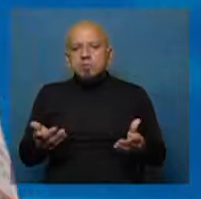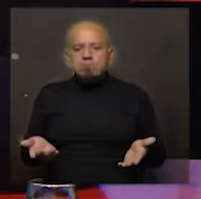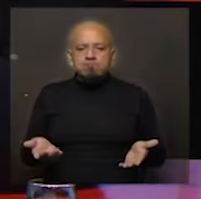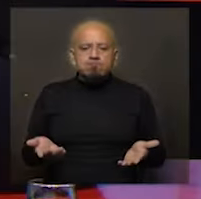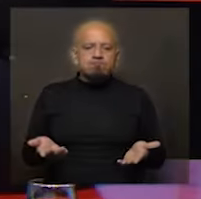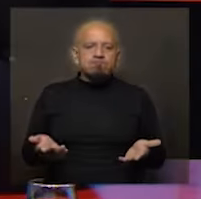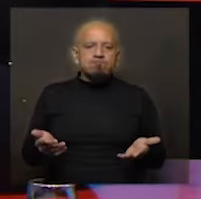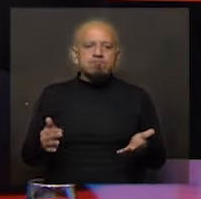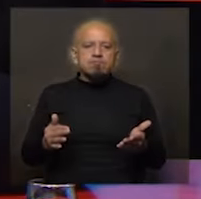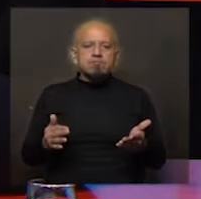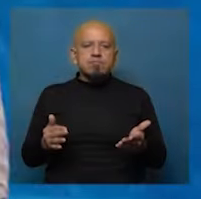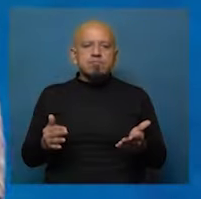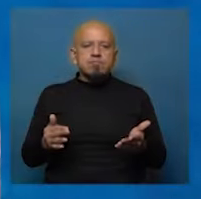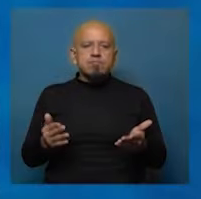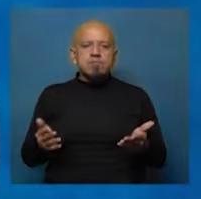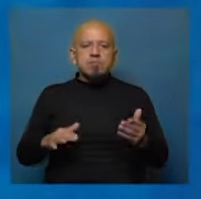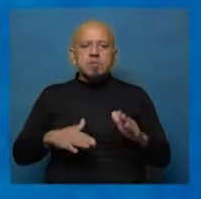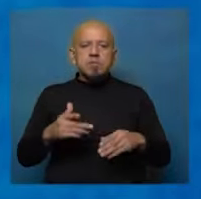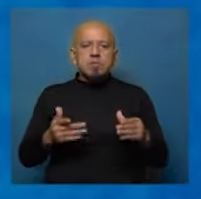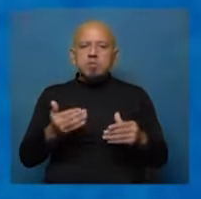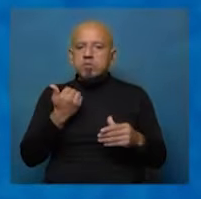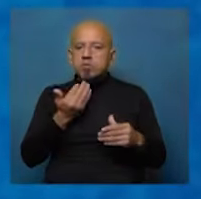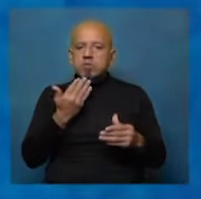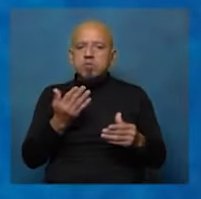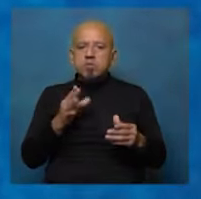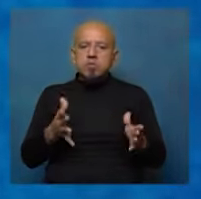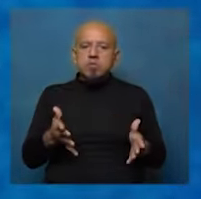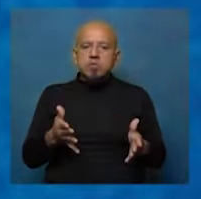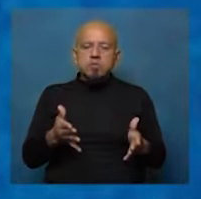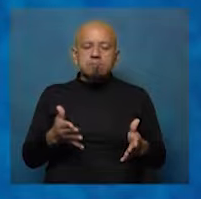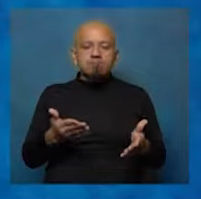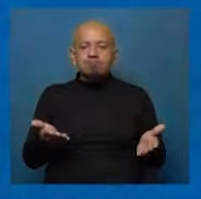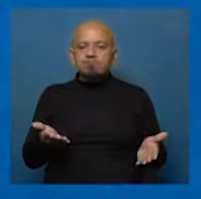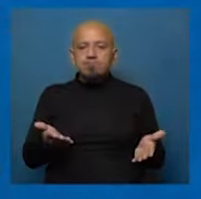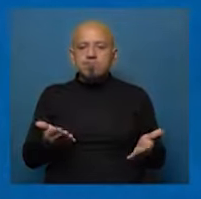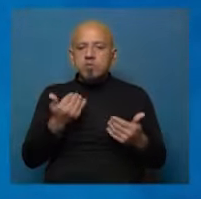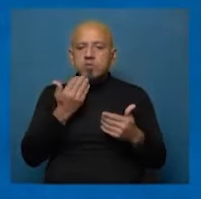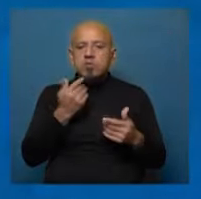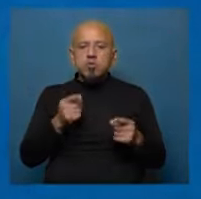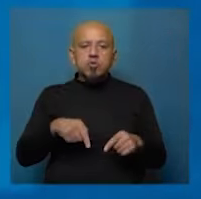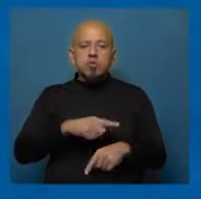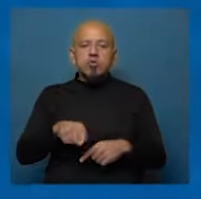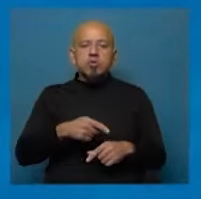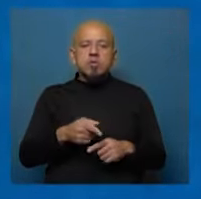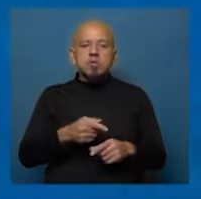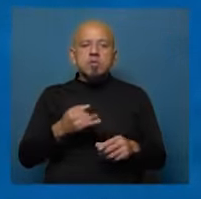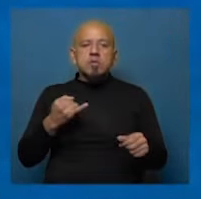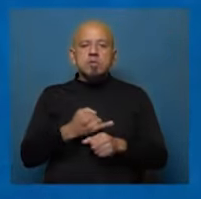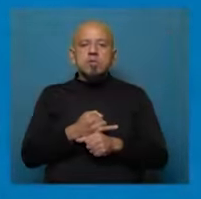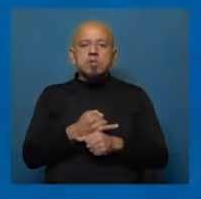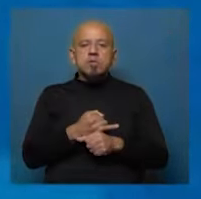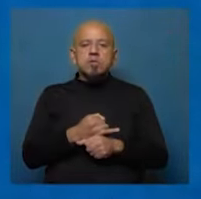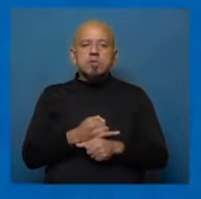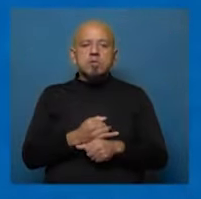pasa también es muy seguido que no sabes en dónde está la falla en la cadena de transmisión de los hechos